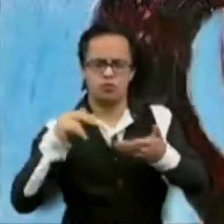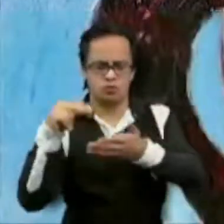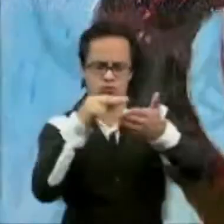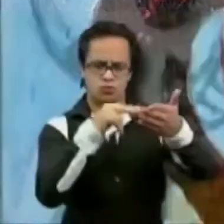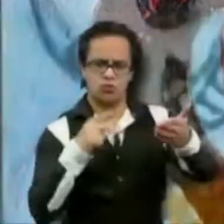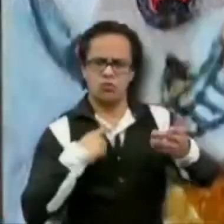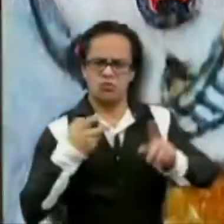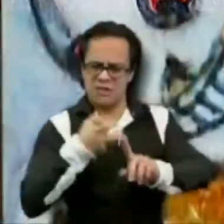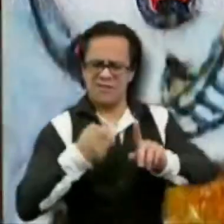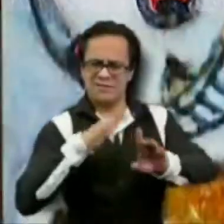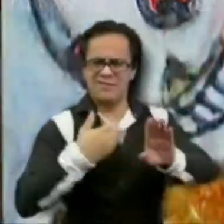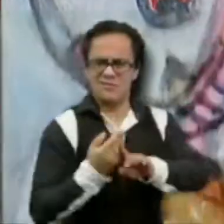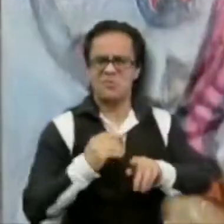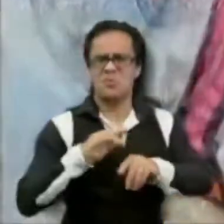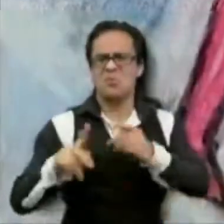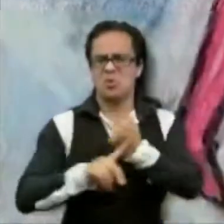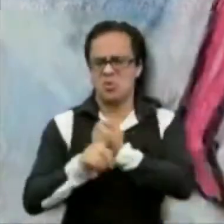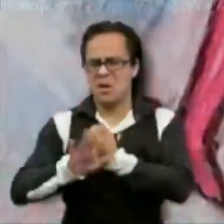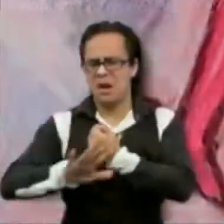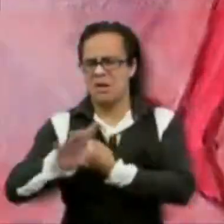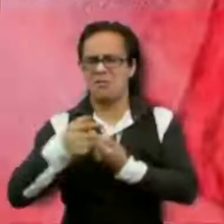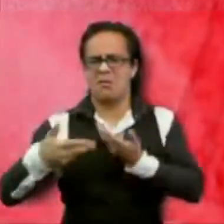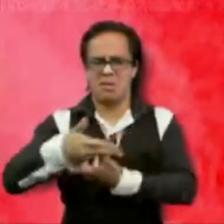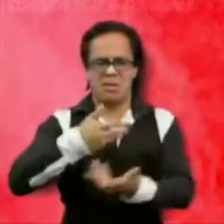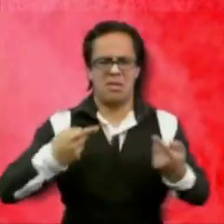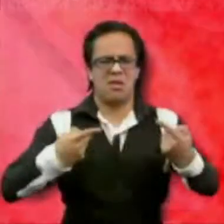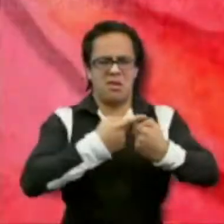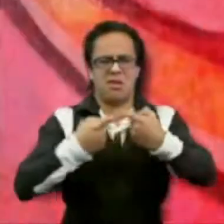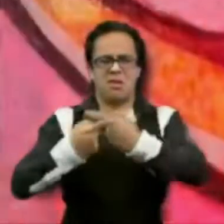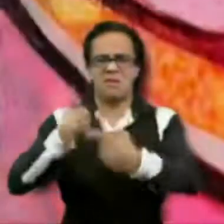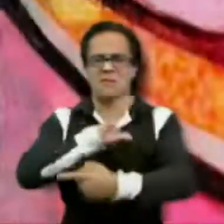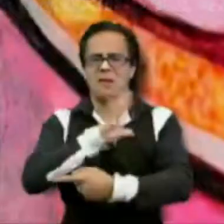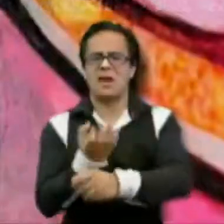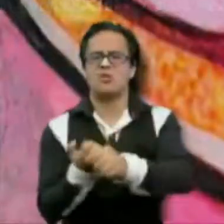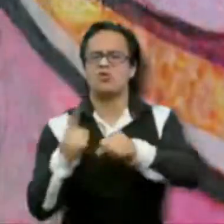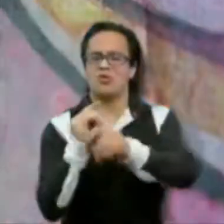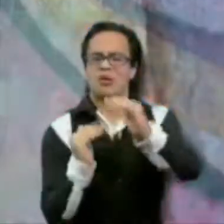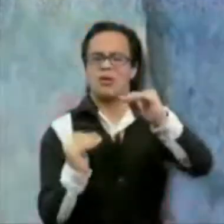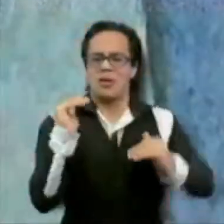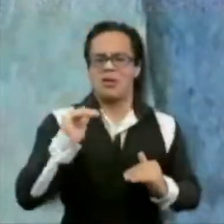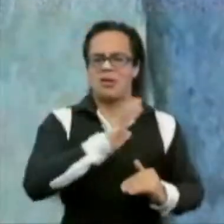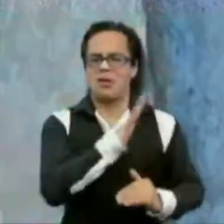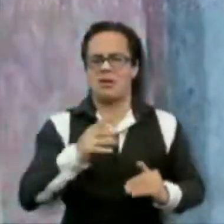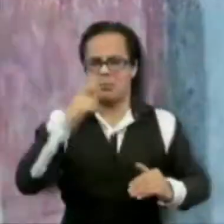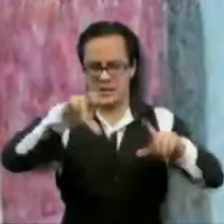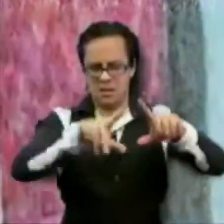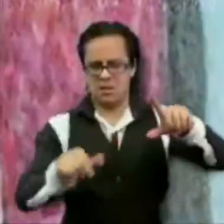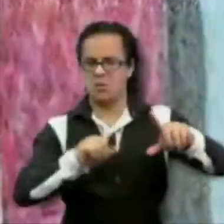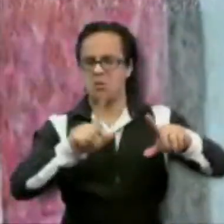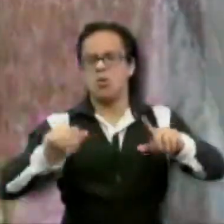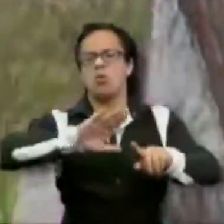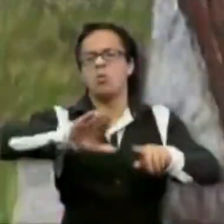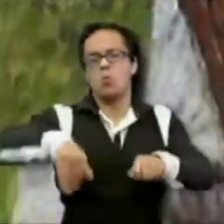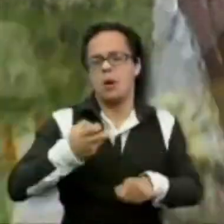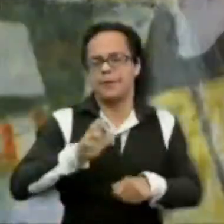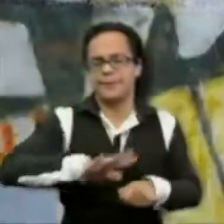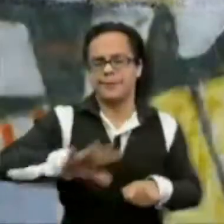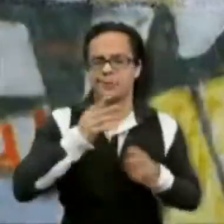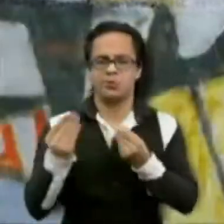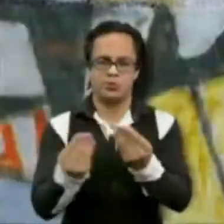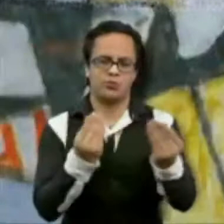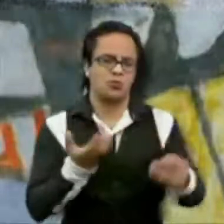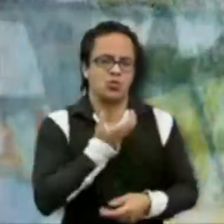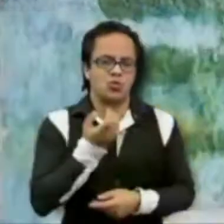una crítica a los problemas, contingencias, conflictos y diferencias de nuestra sociedad mexicana que concluyen en la muerte o fallecimiento de las